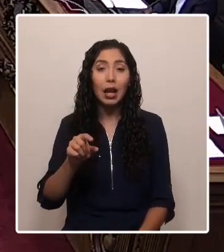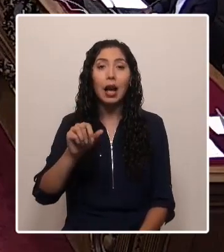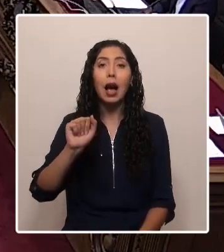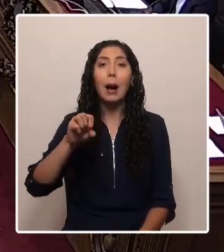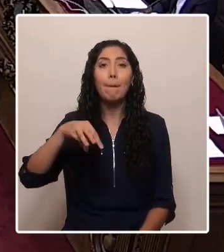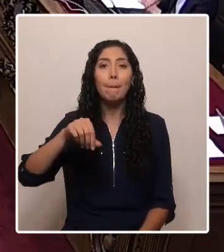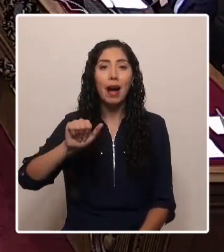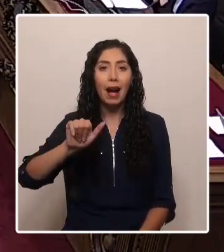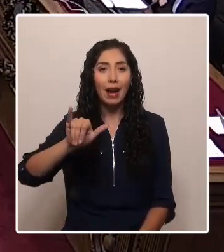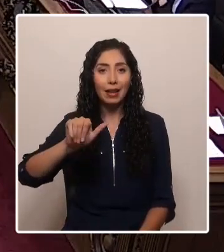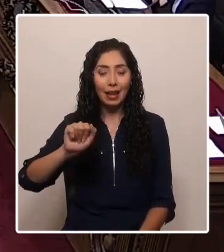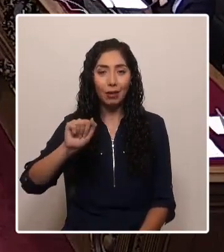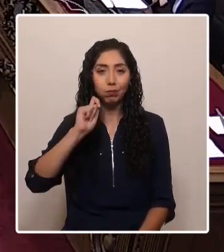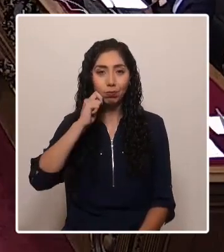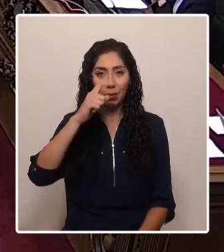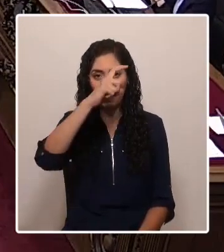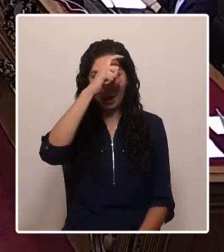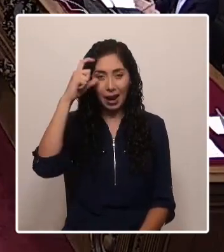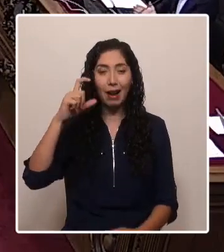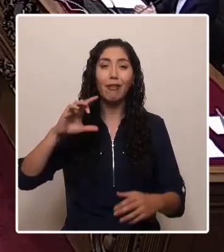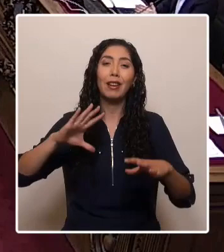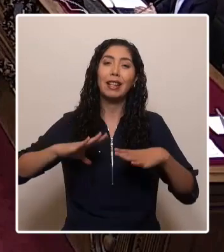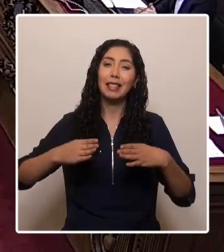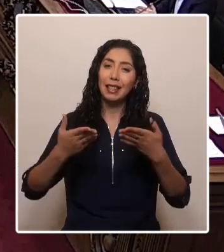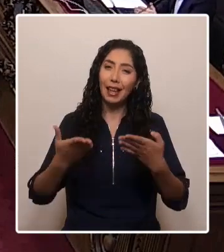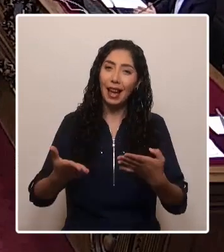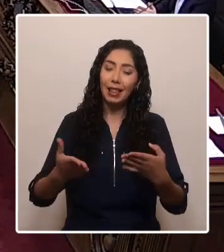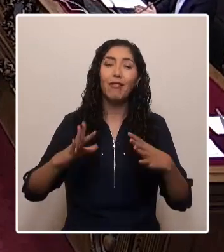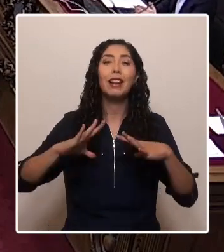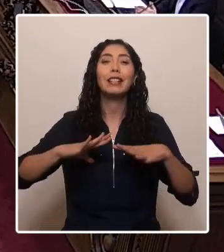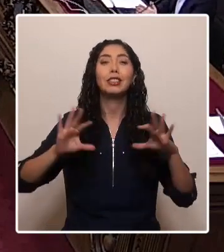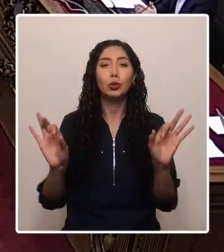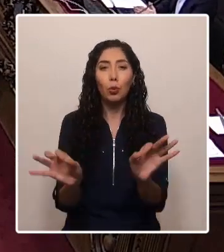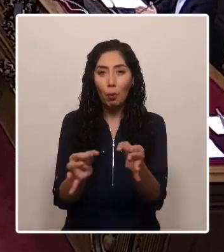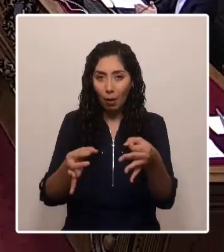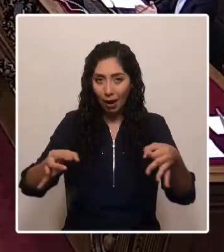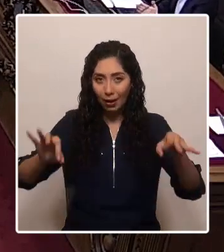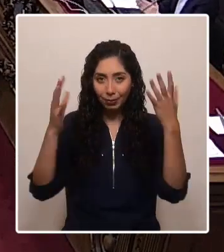felicidades para todos y todos, muy feliz cumpleaños.